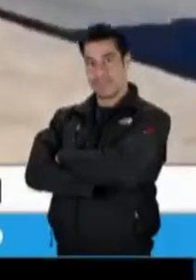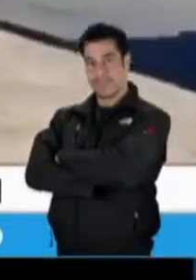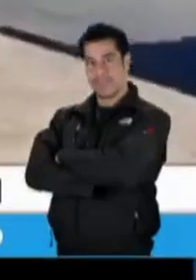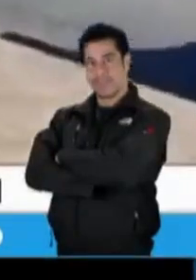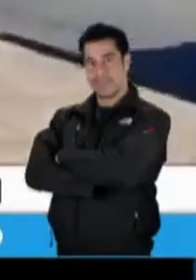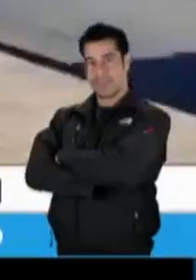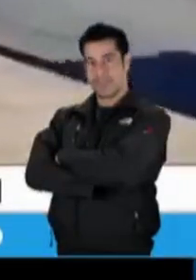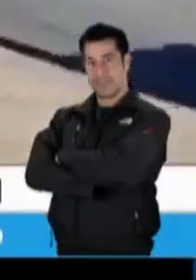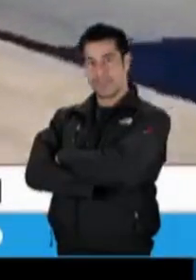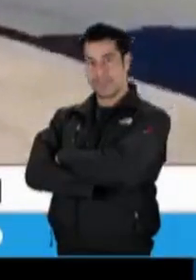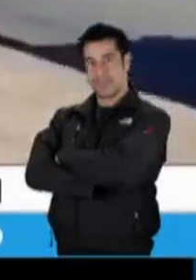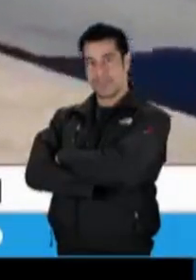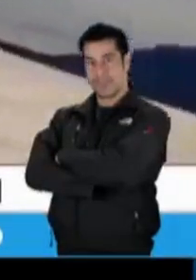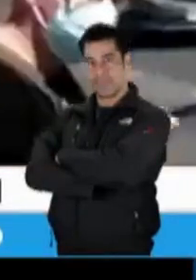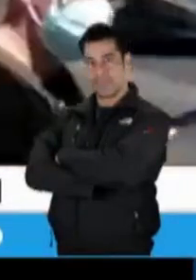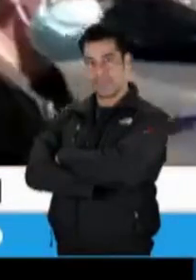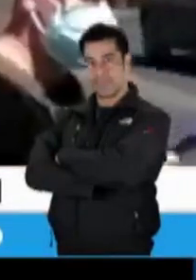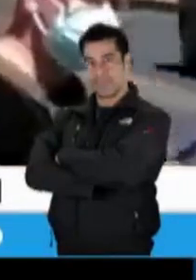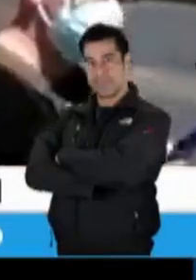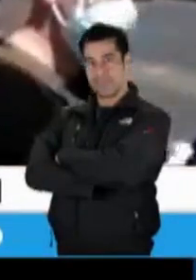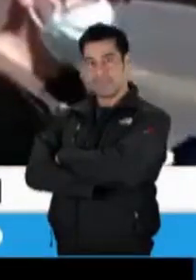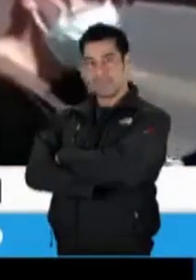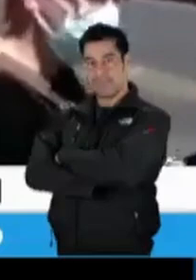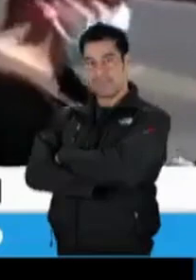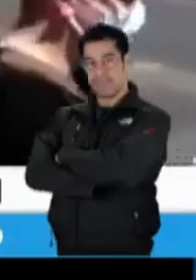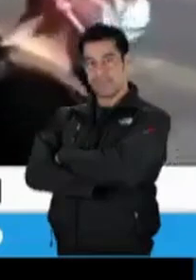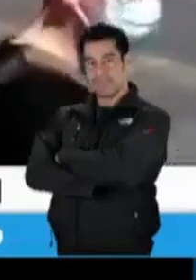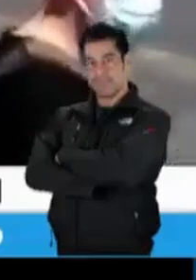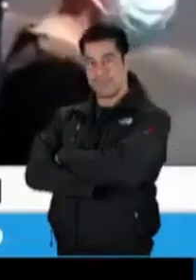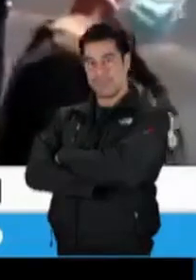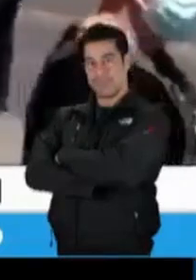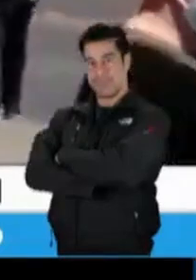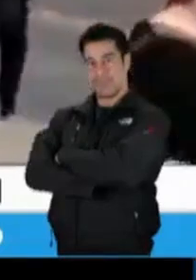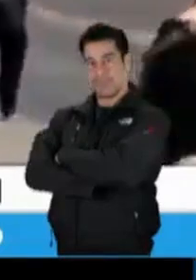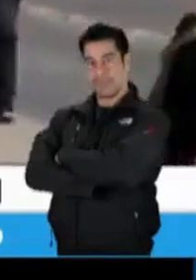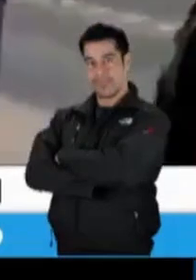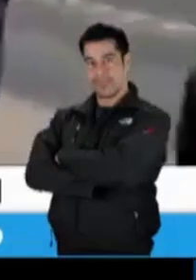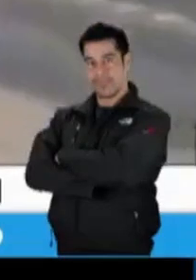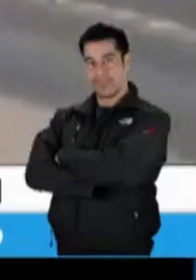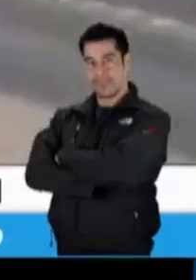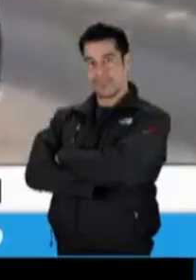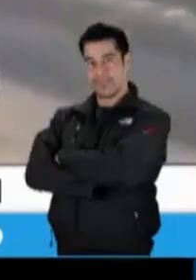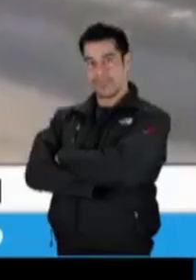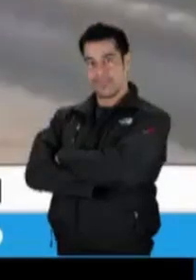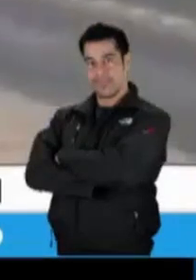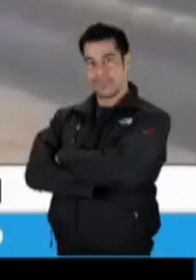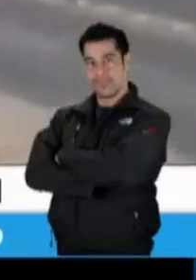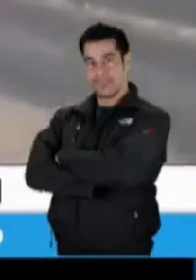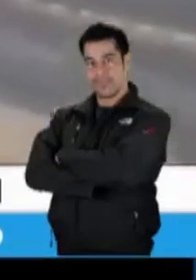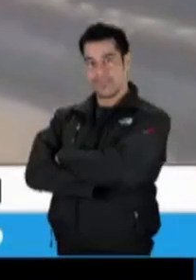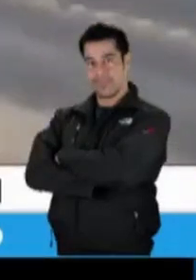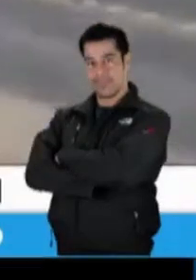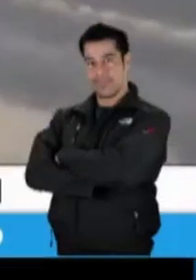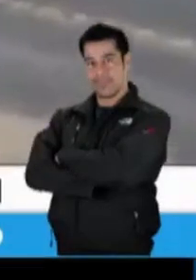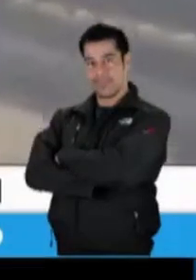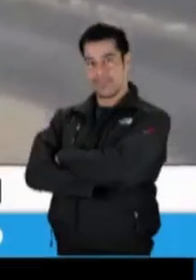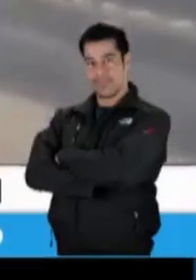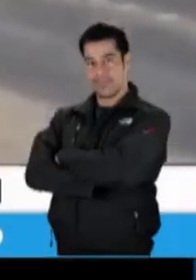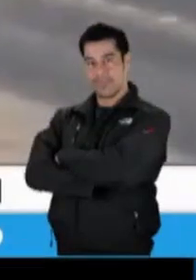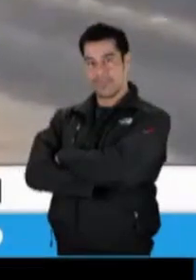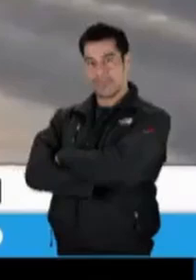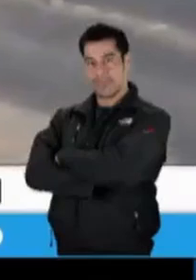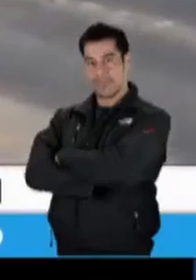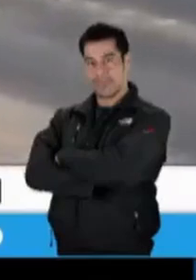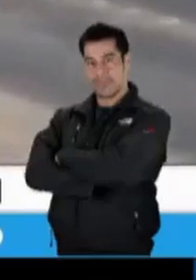y también de Carabineros, que se acaba de retirar de este sector tras empadronar a testigos, tomar las fotografías correspondientes y tratar de aclarar este caso